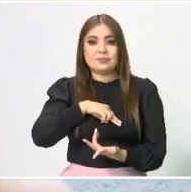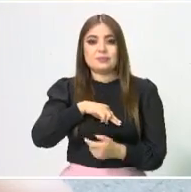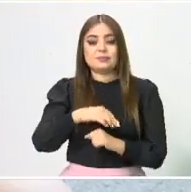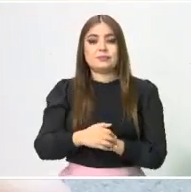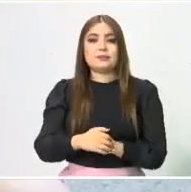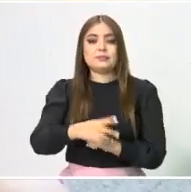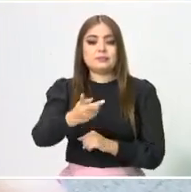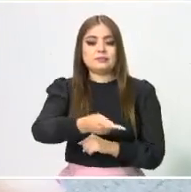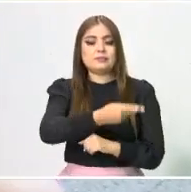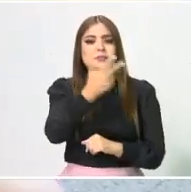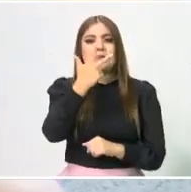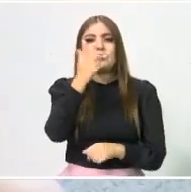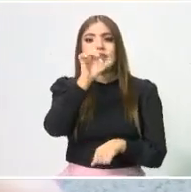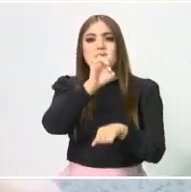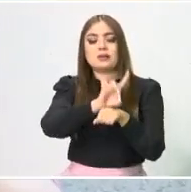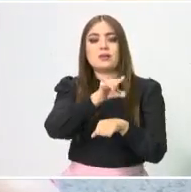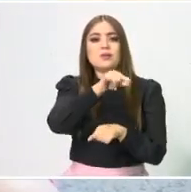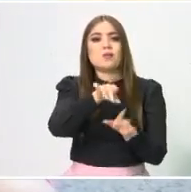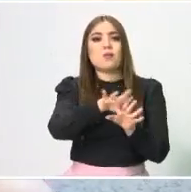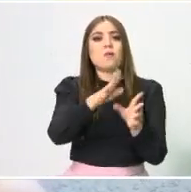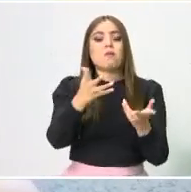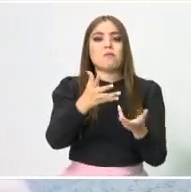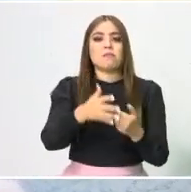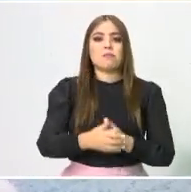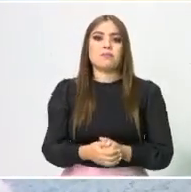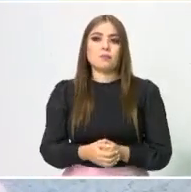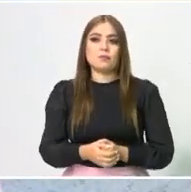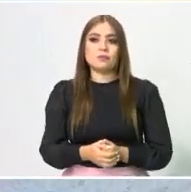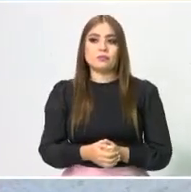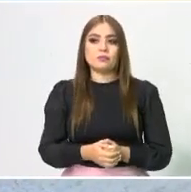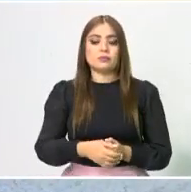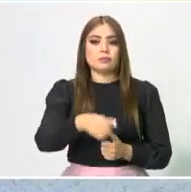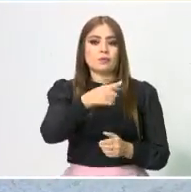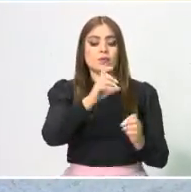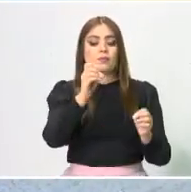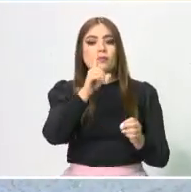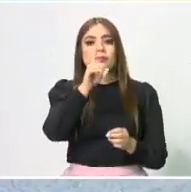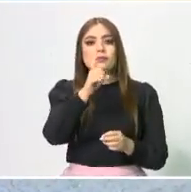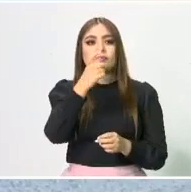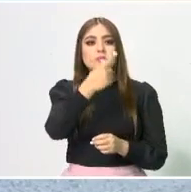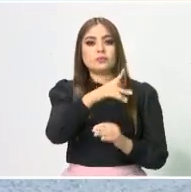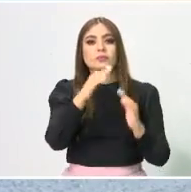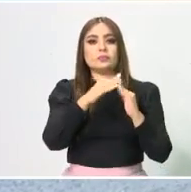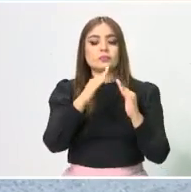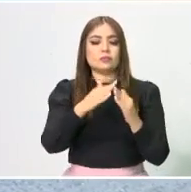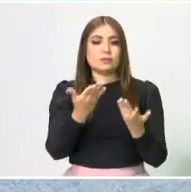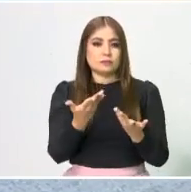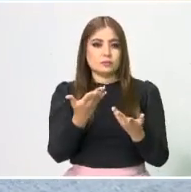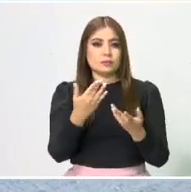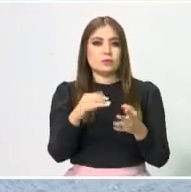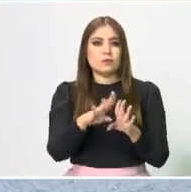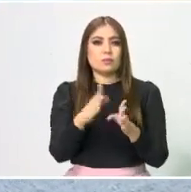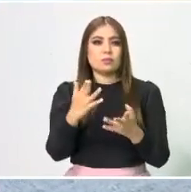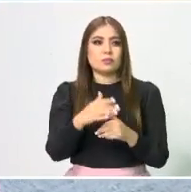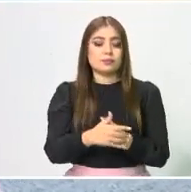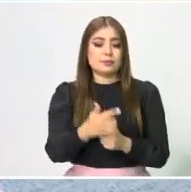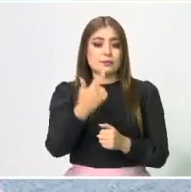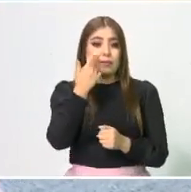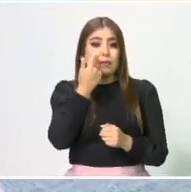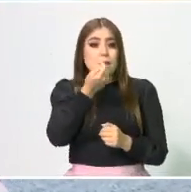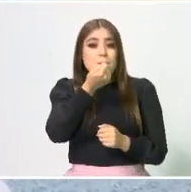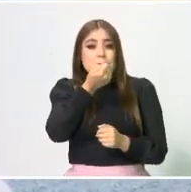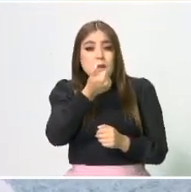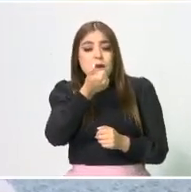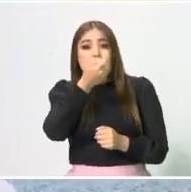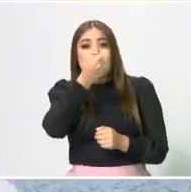durante estos 8 días que no cuenta con la presión suficiente en su domicilio? Pues realmente la poquita que llegamos a